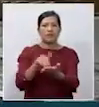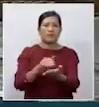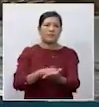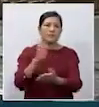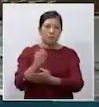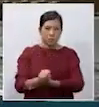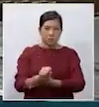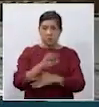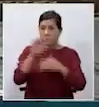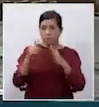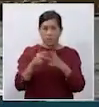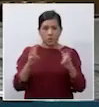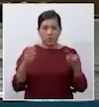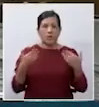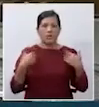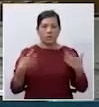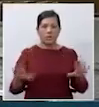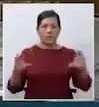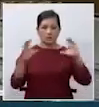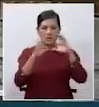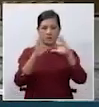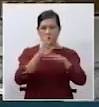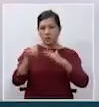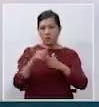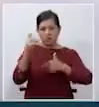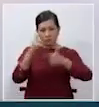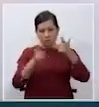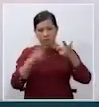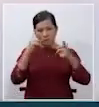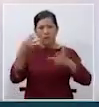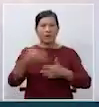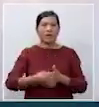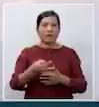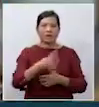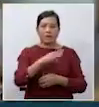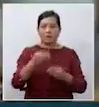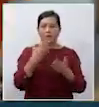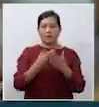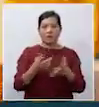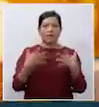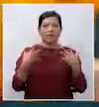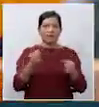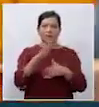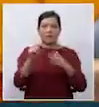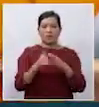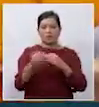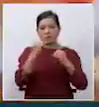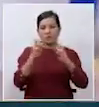Insumos Bolivia cuenta con todas las certificaciones necesarias para garantizar la calidad y la salubridad para el consumo en el